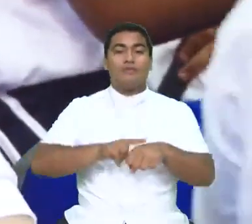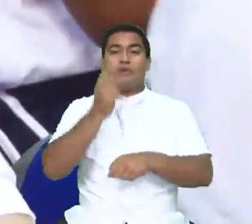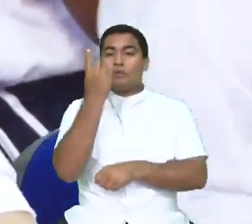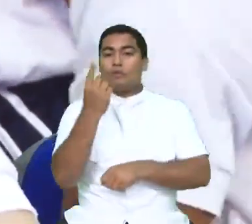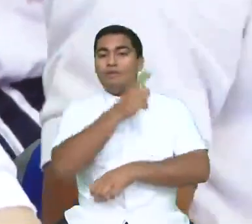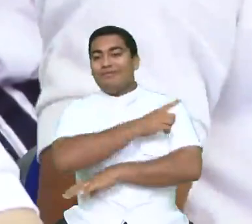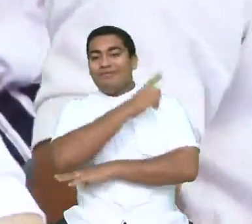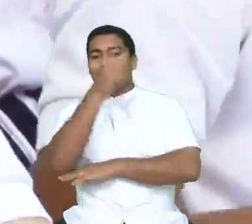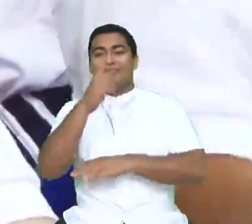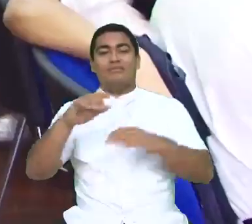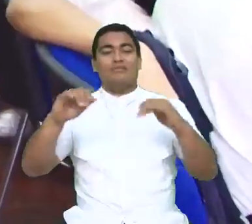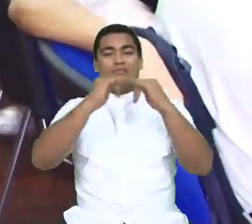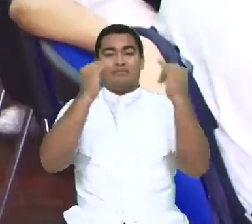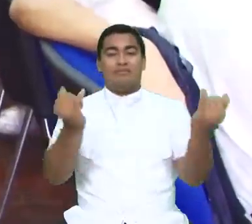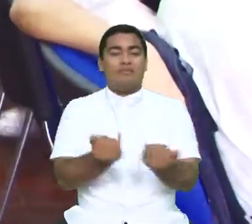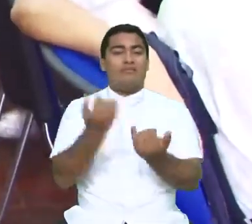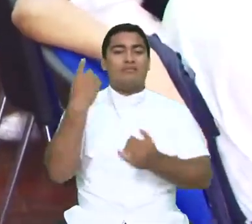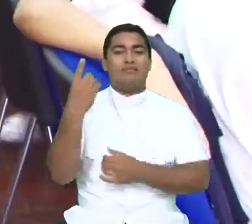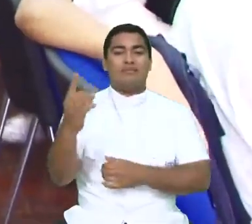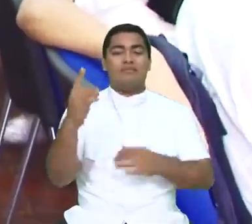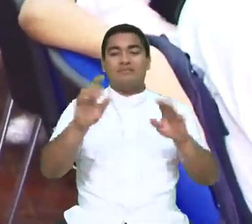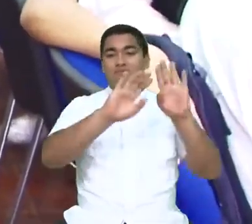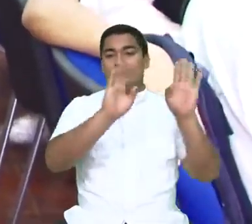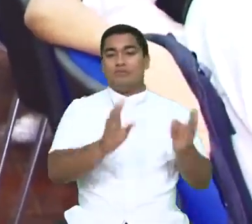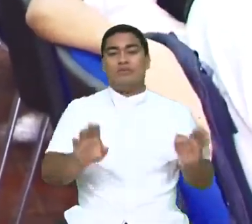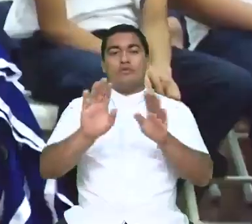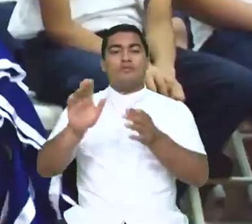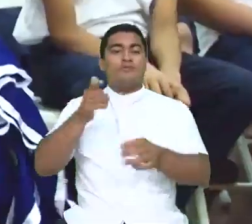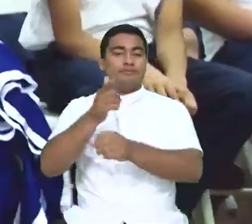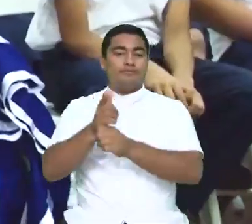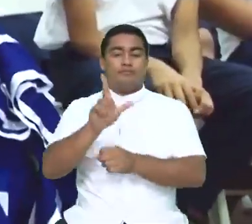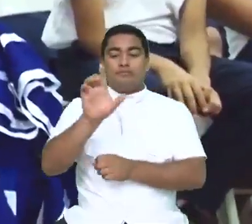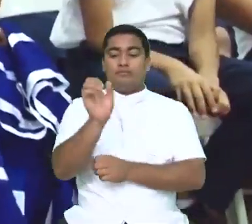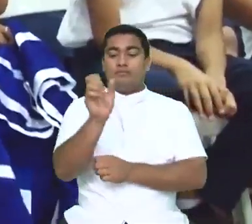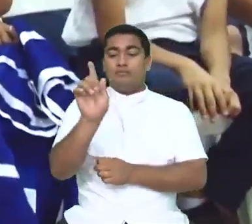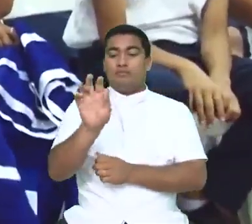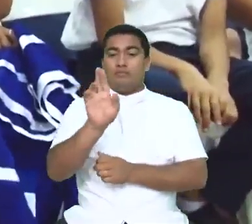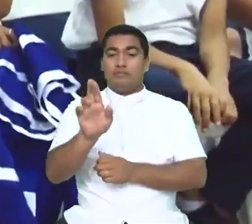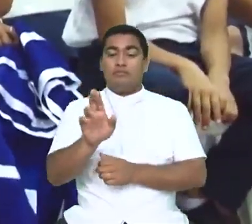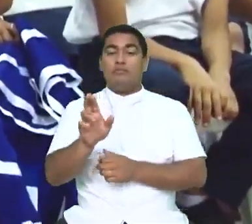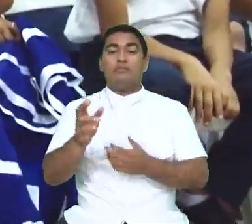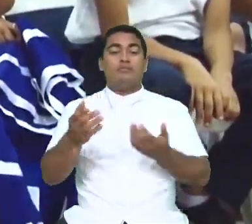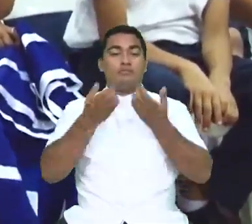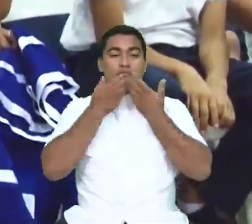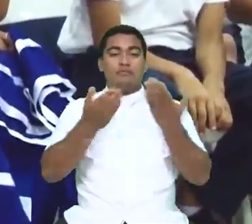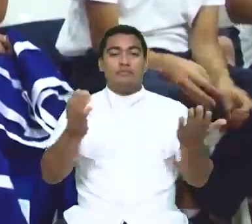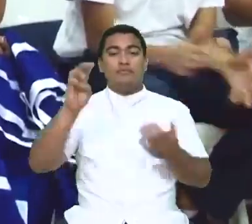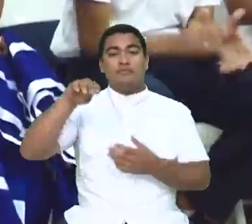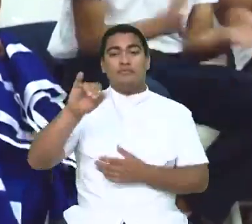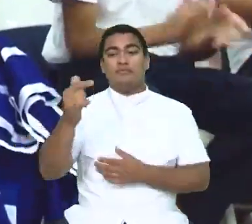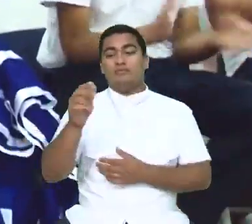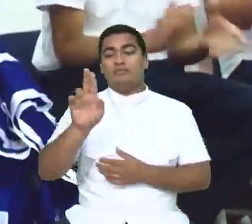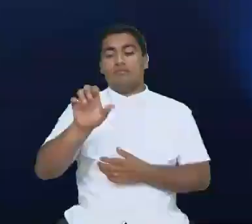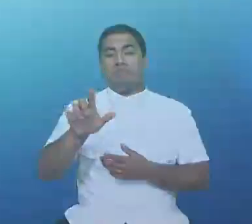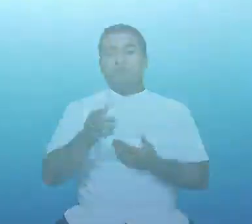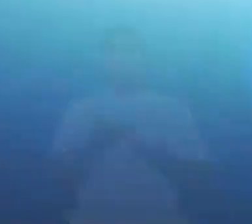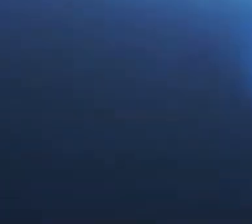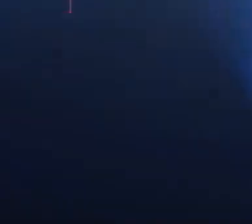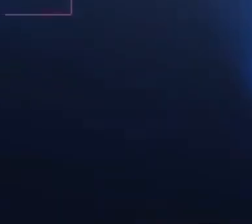como Día Internacional por los Derechos de la Mujer. Con cámara de Lester Mora para el canal parlamentario, les informó Miguel Carranza